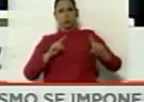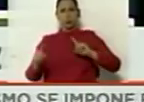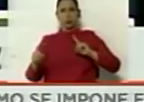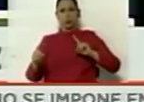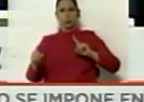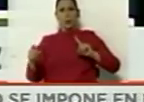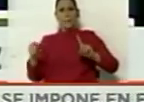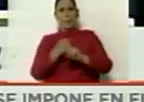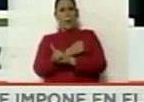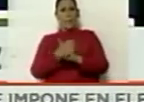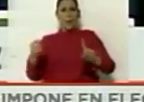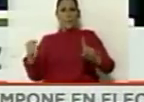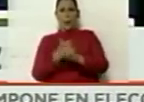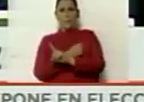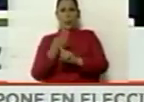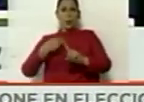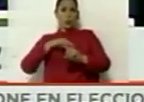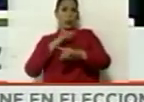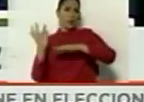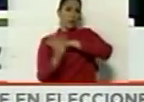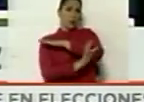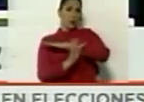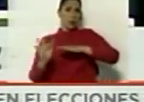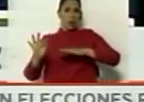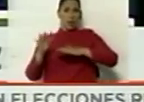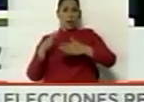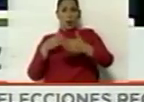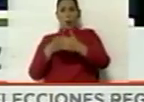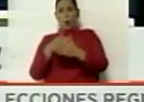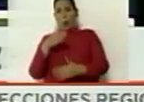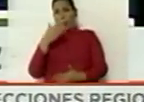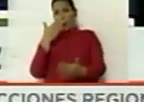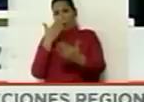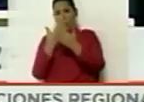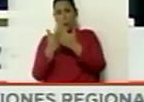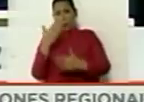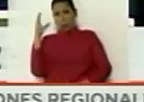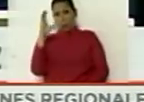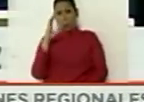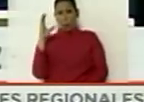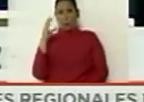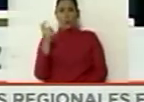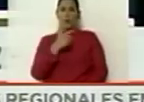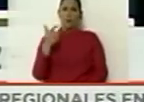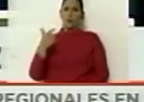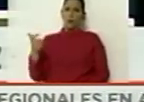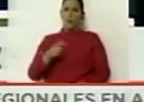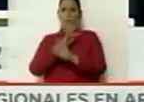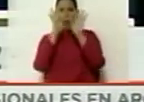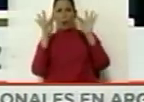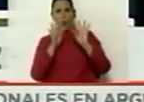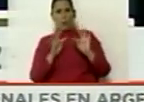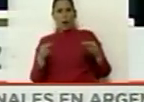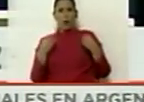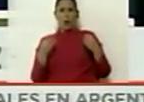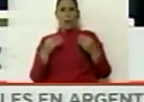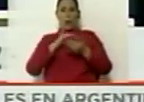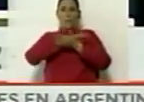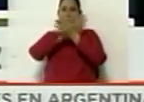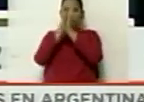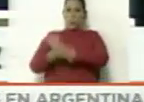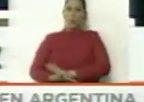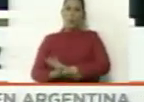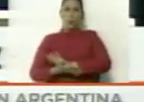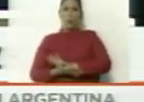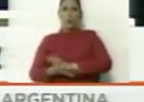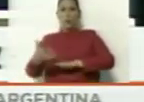nuestra frontera con Colombia y de esa manera pues buscar la forma de acabar con